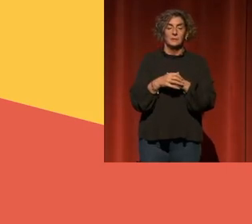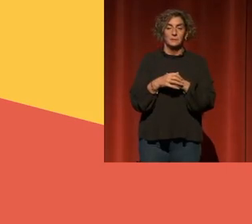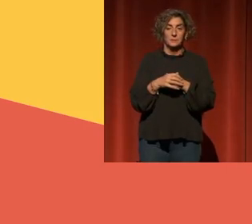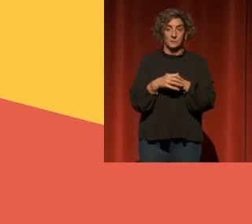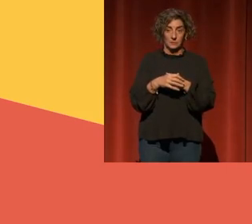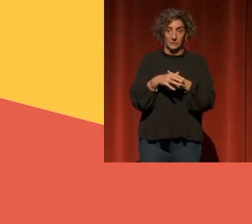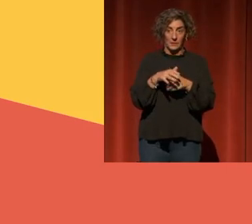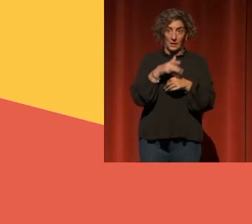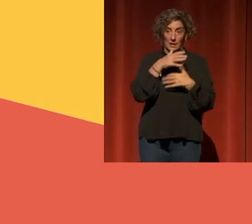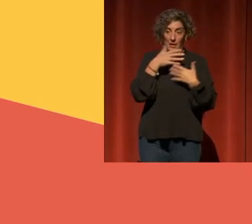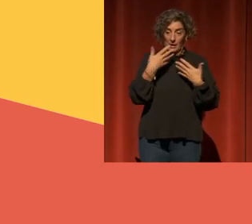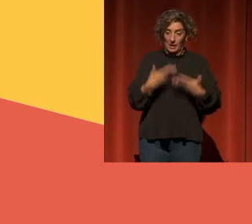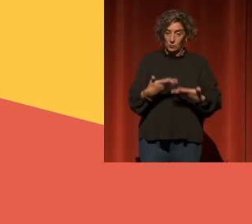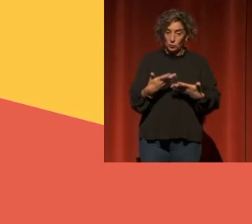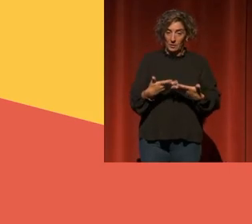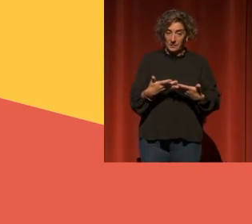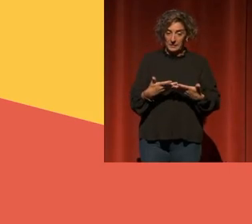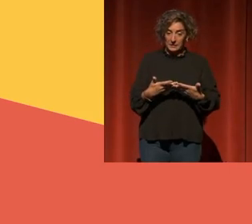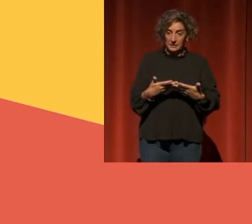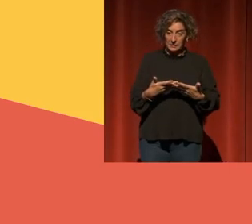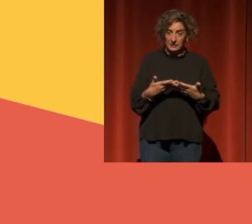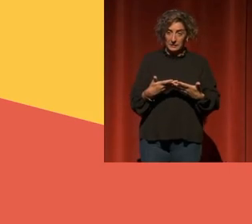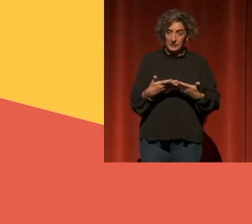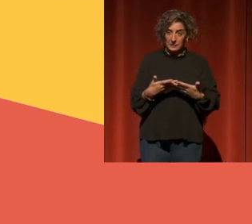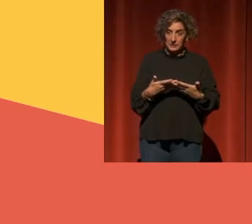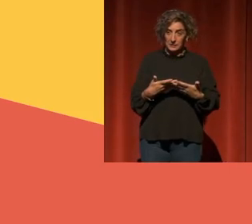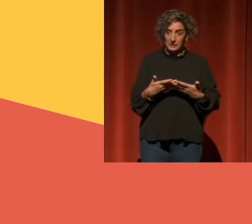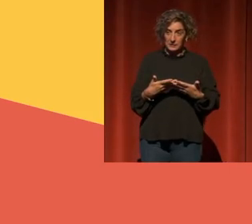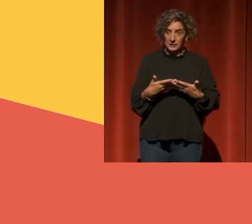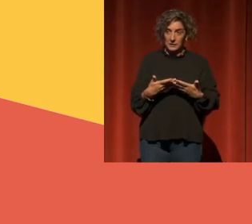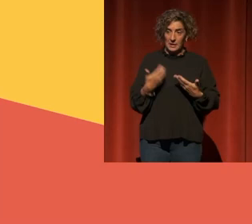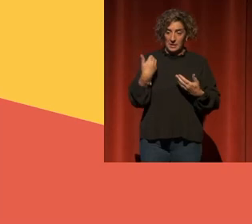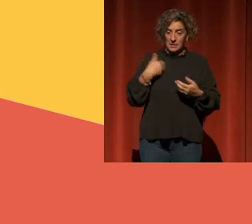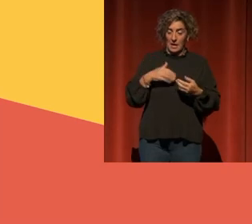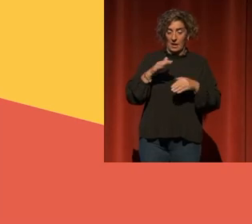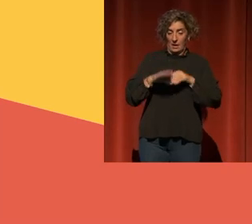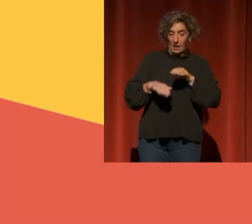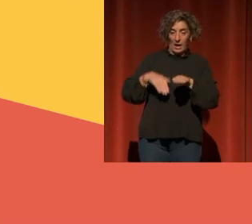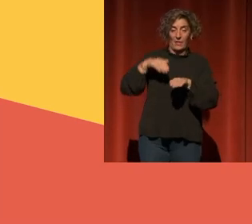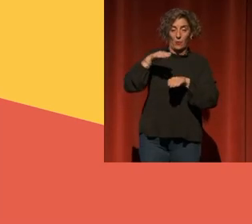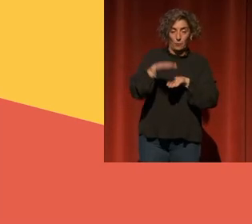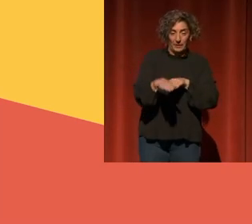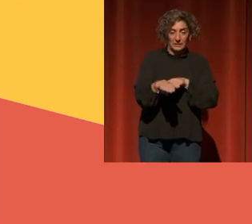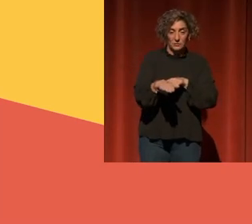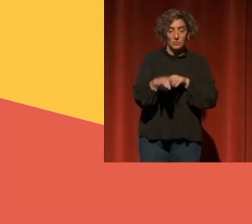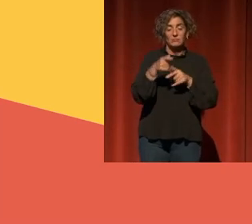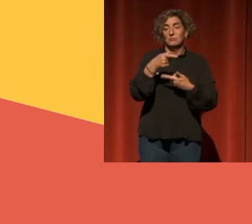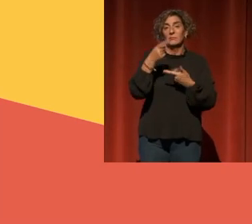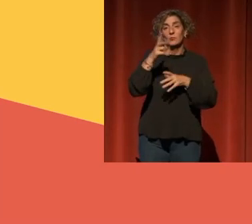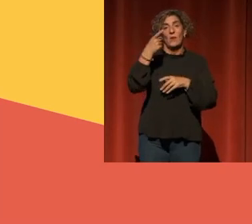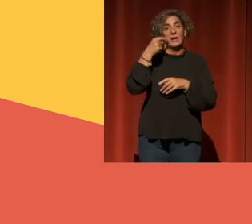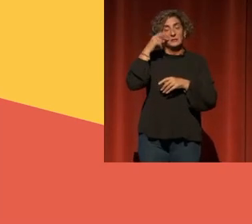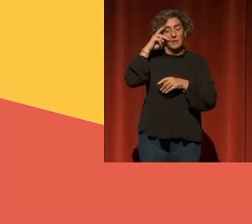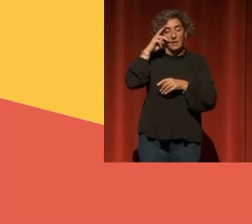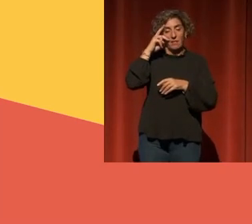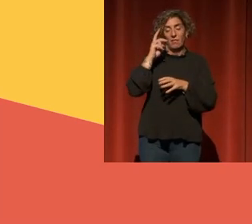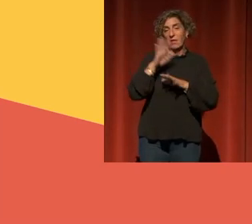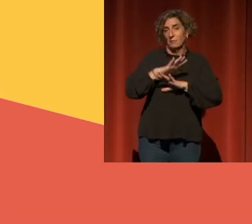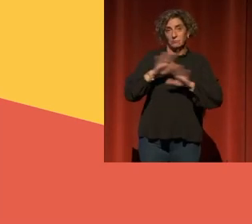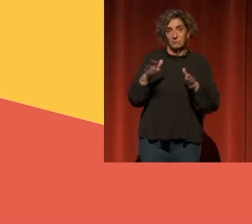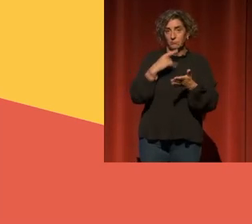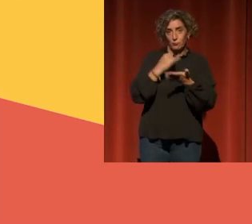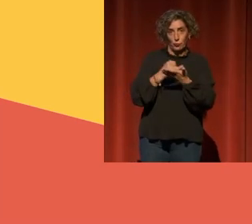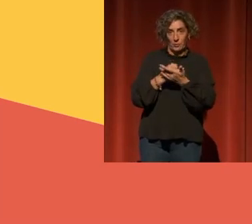bien public libraries 2020 daría paso finalmente se quedó como experiencia piloto